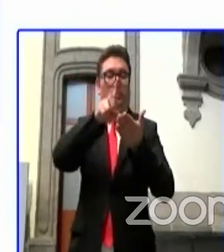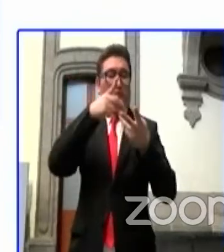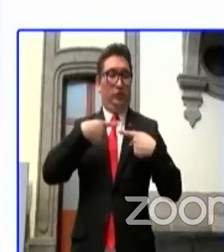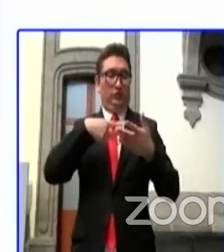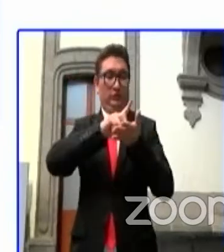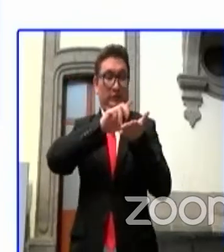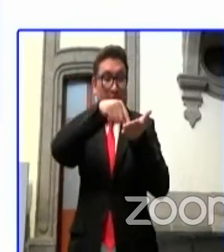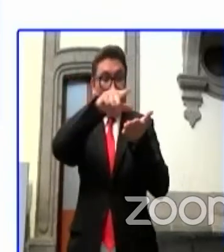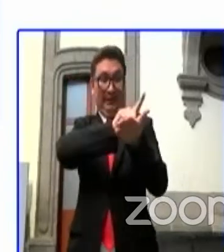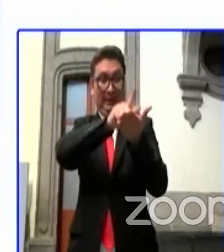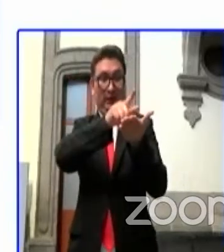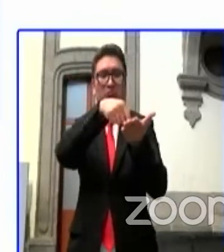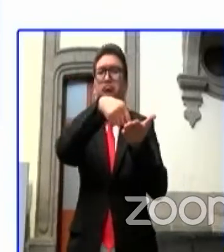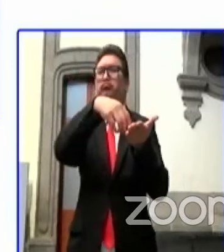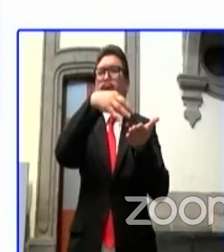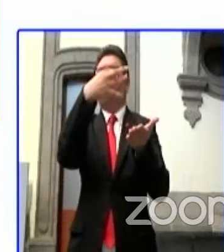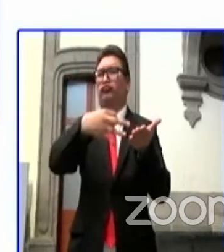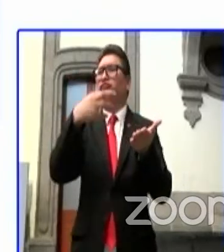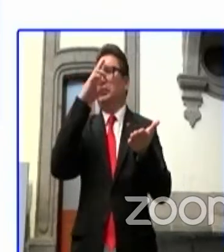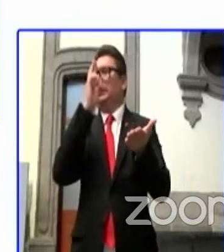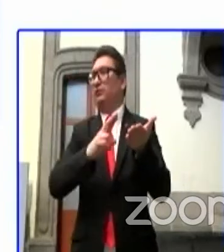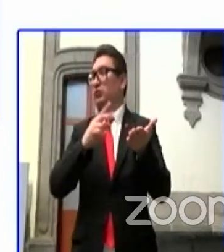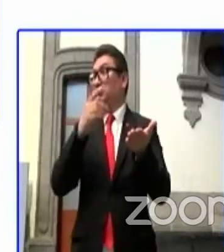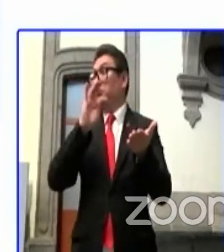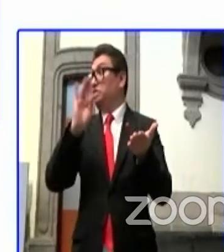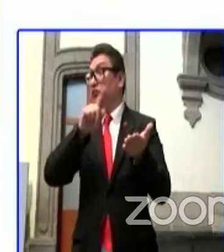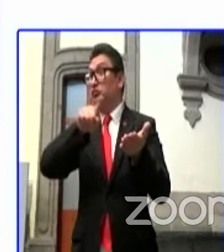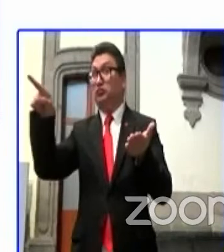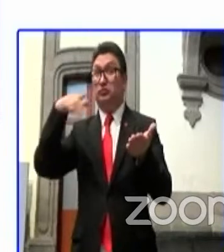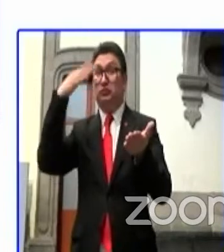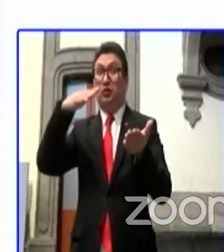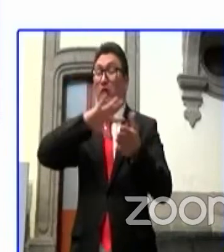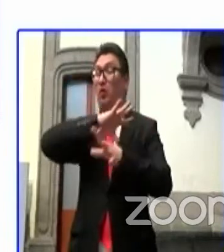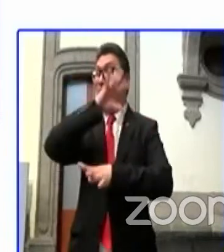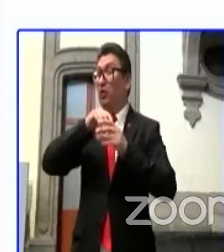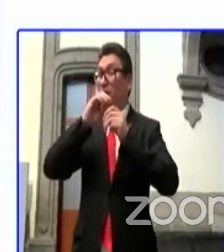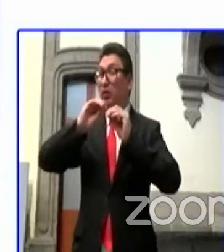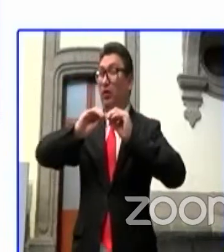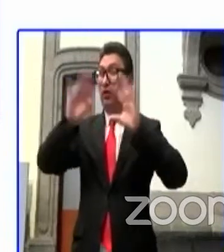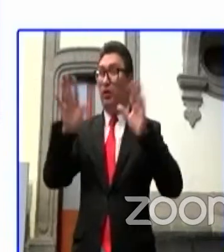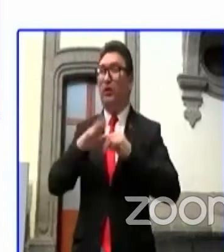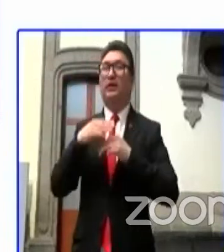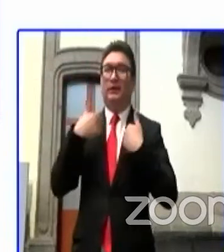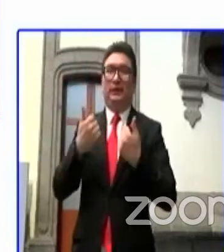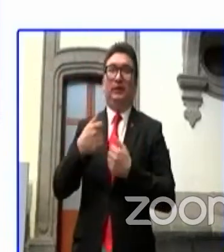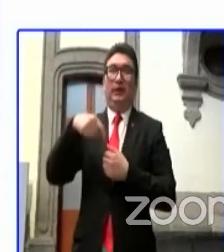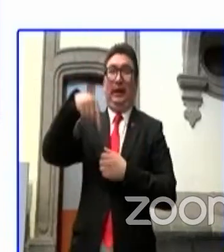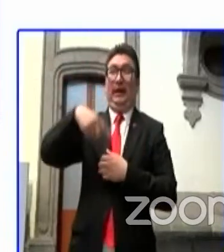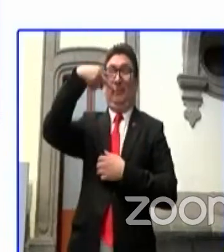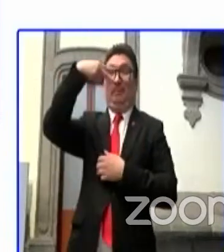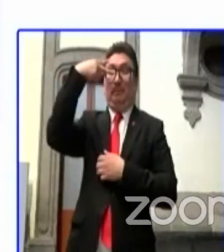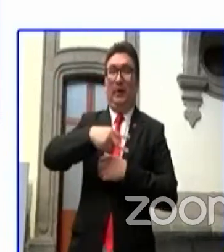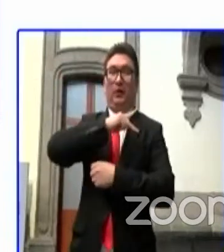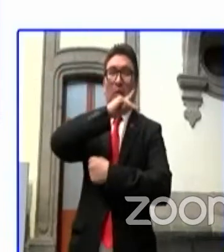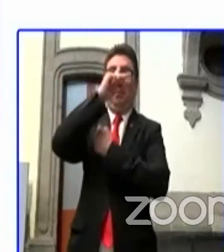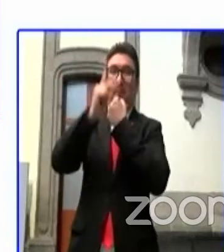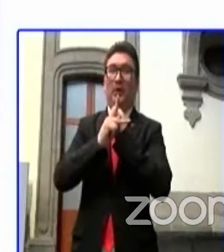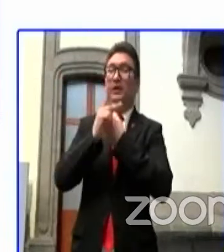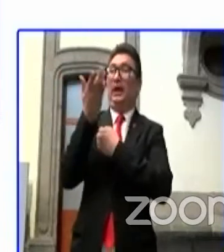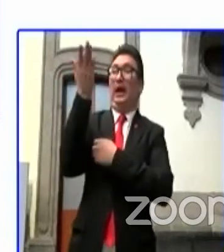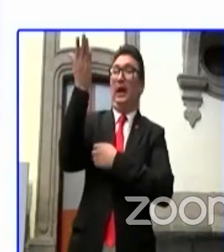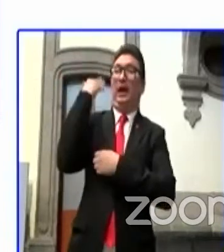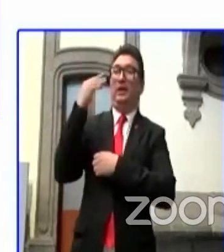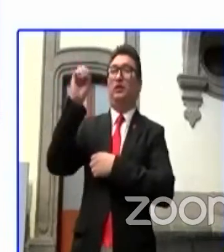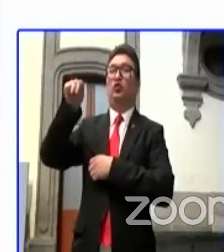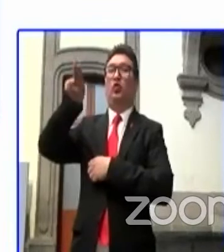sé si todas y todos lo tenemos claro. El Estado mexicano, México como país, fue evaluado ante este